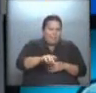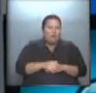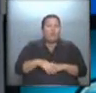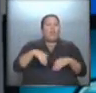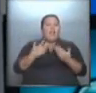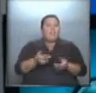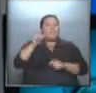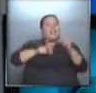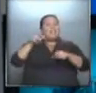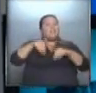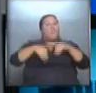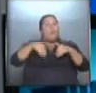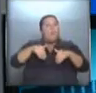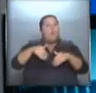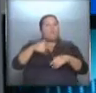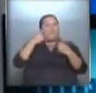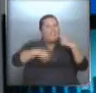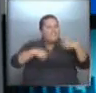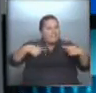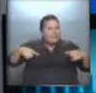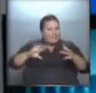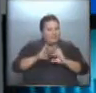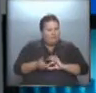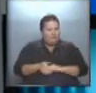tanto el comportamiento electoral es más disperso.